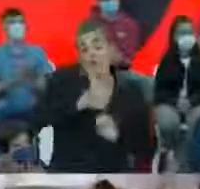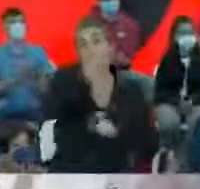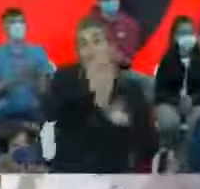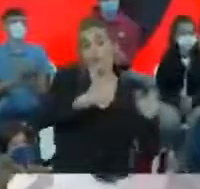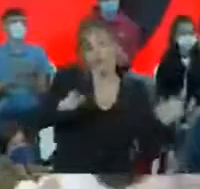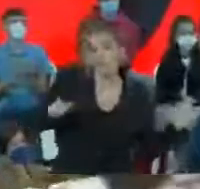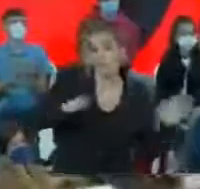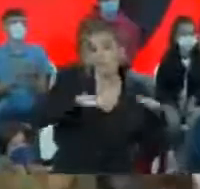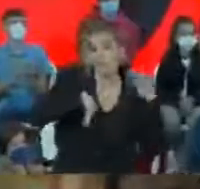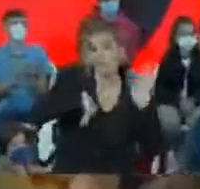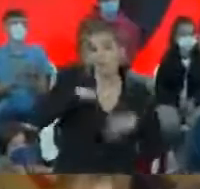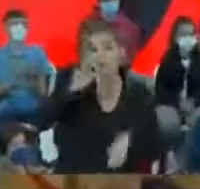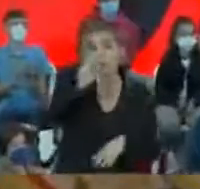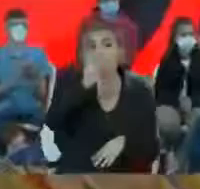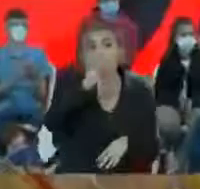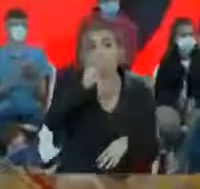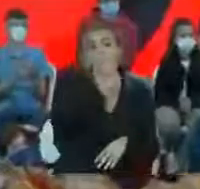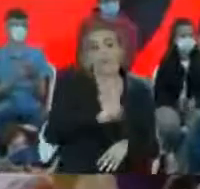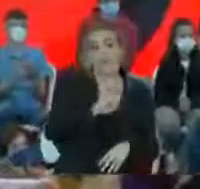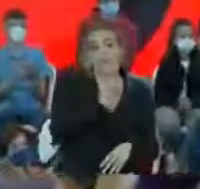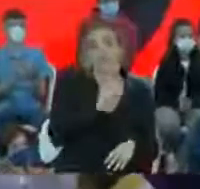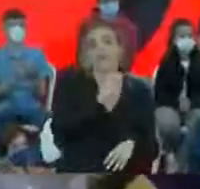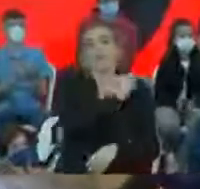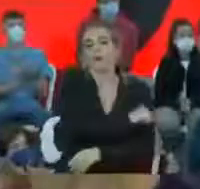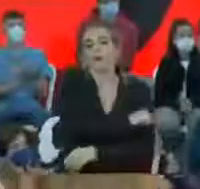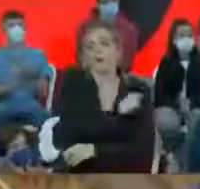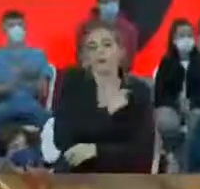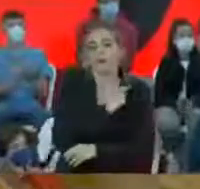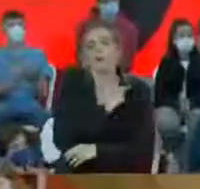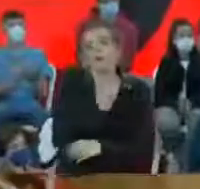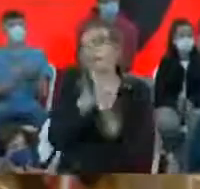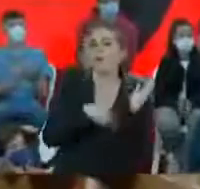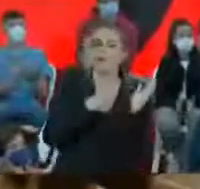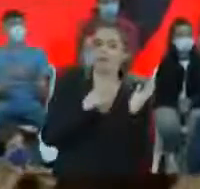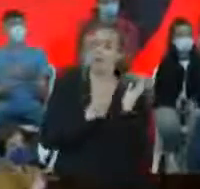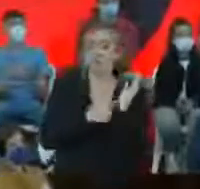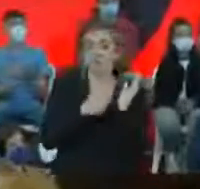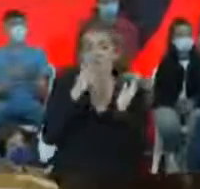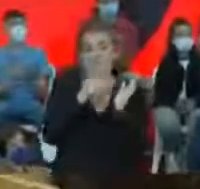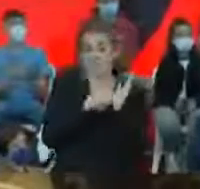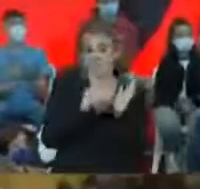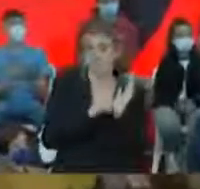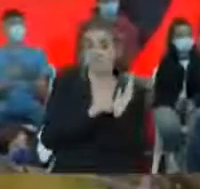mayor de 12 años vacunada con pauta completa y, por tanto, protegida.